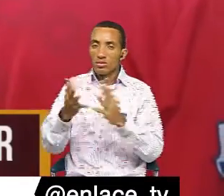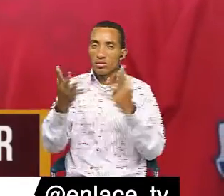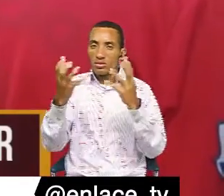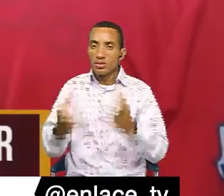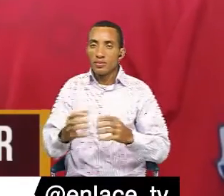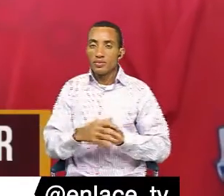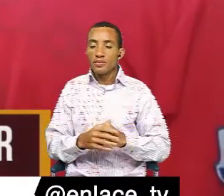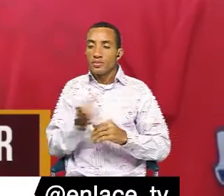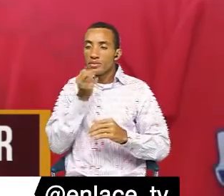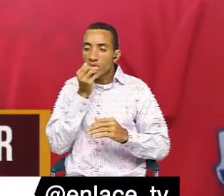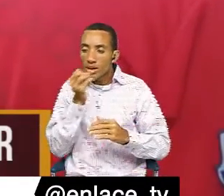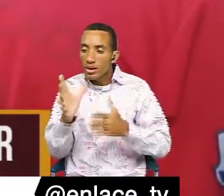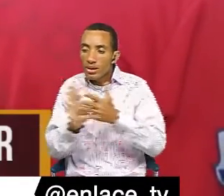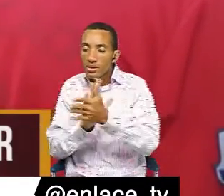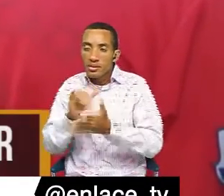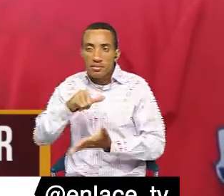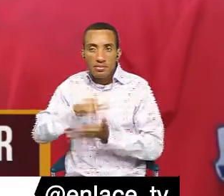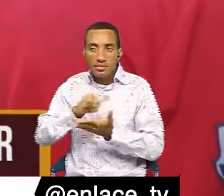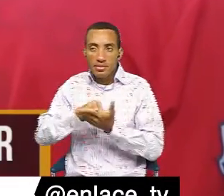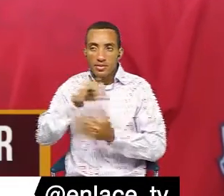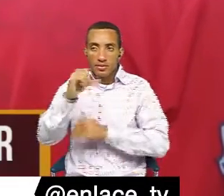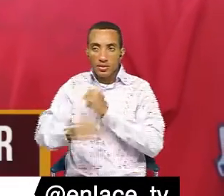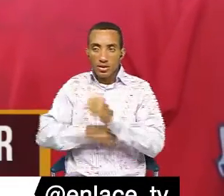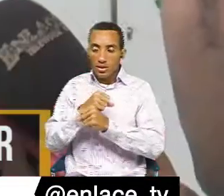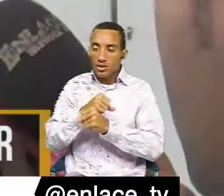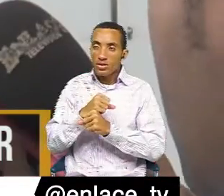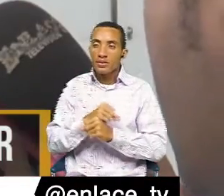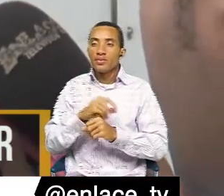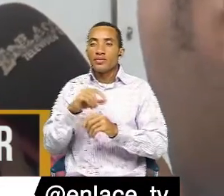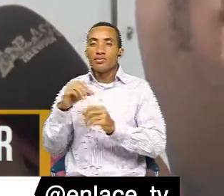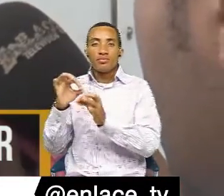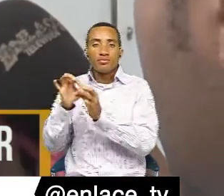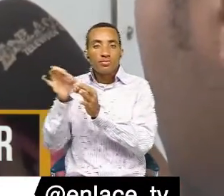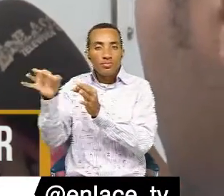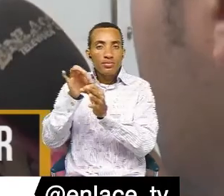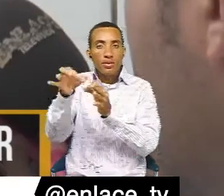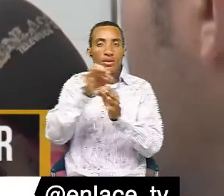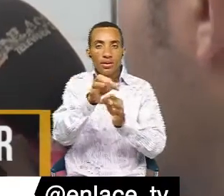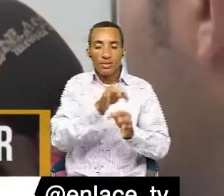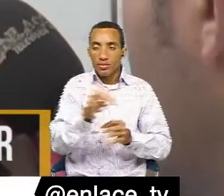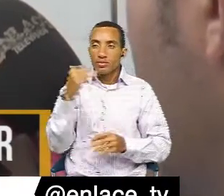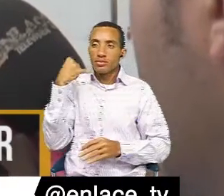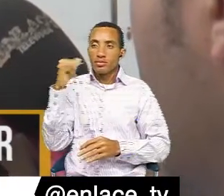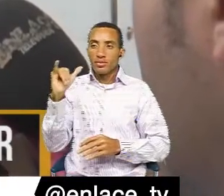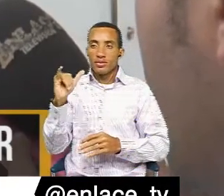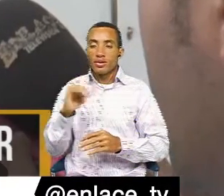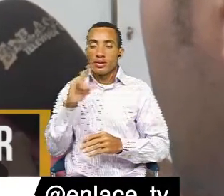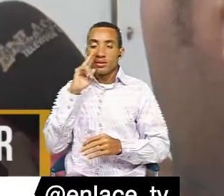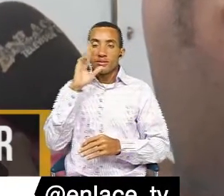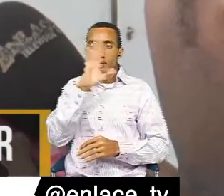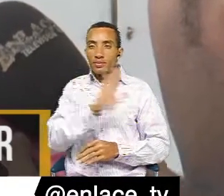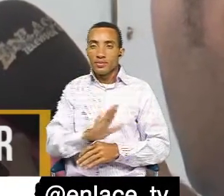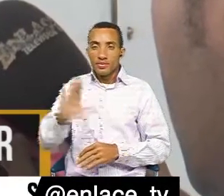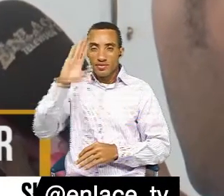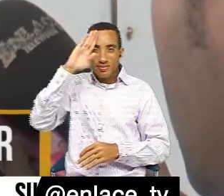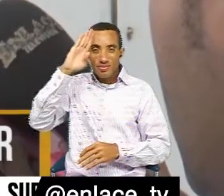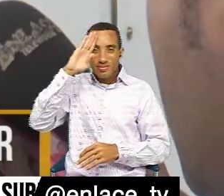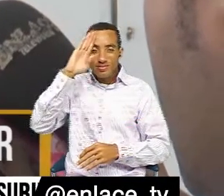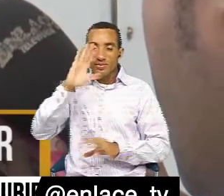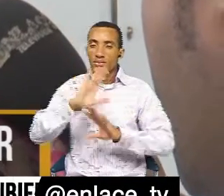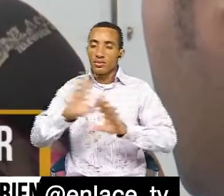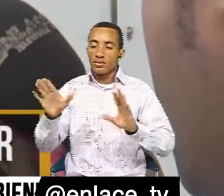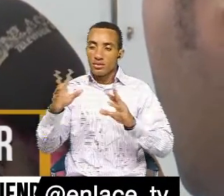año, que se han colectado en diferentes municipios del Departamento de Policía Magdalena Medio, que se han venido realizando